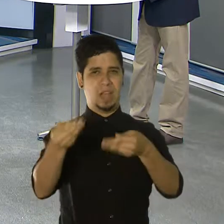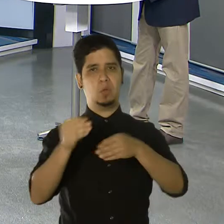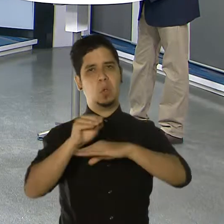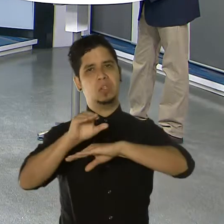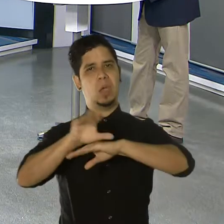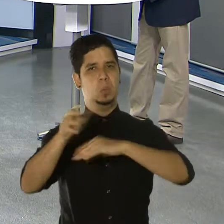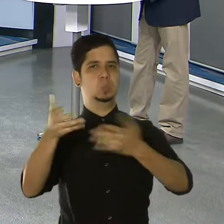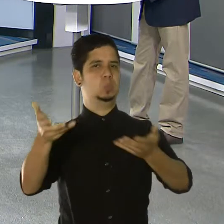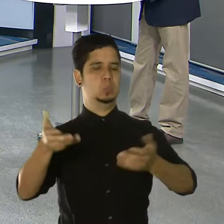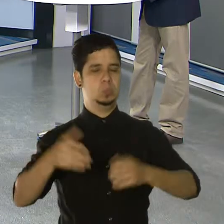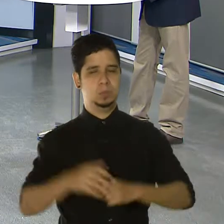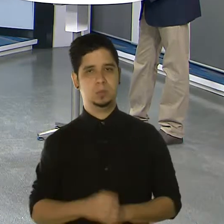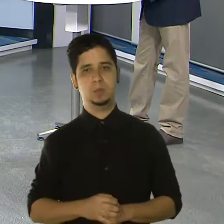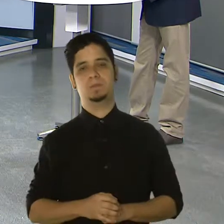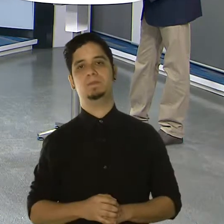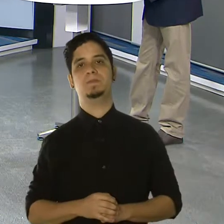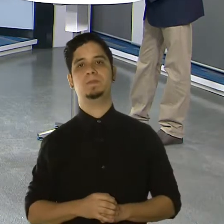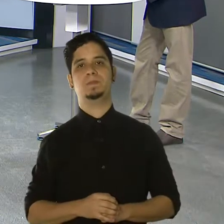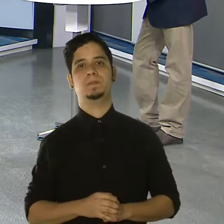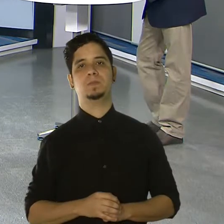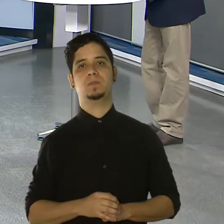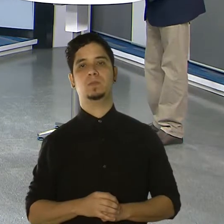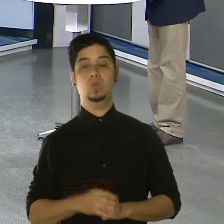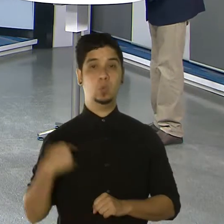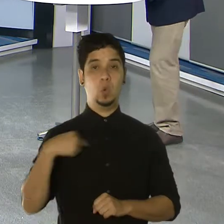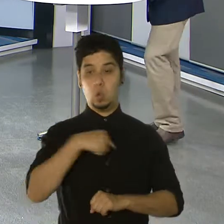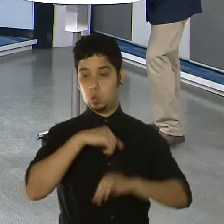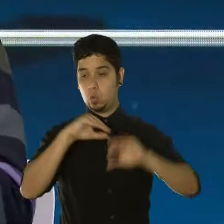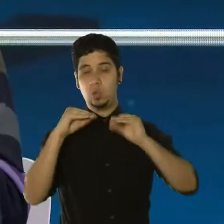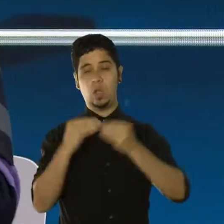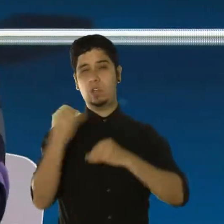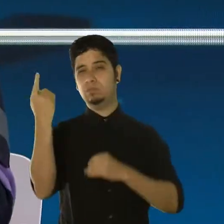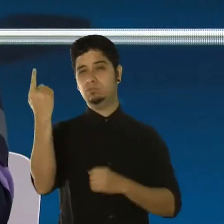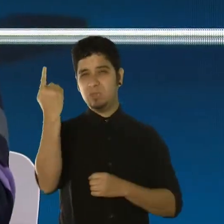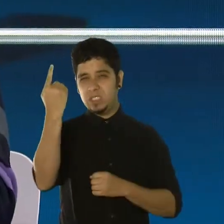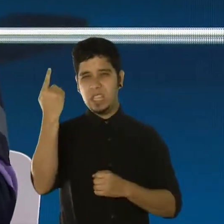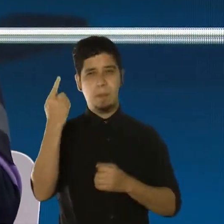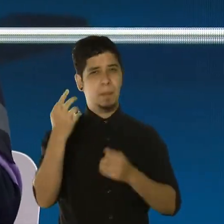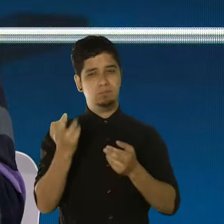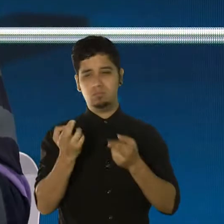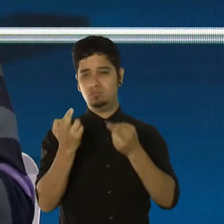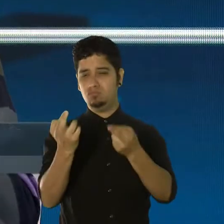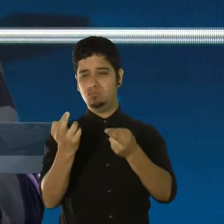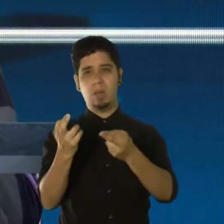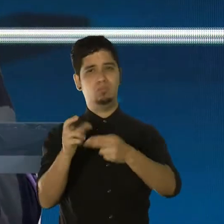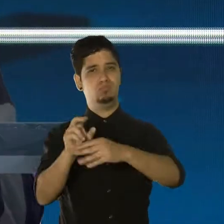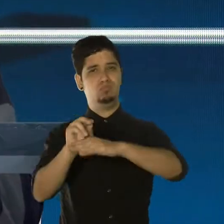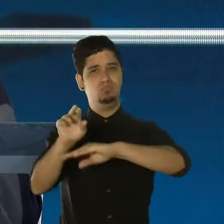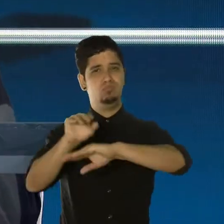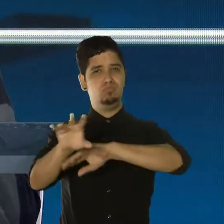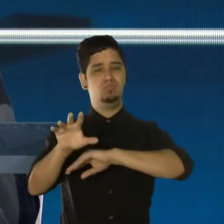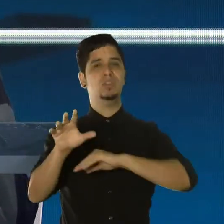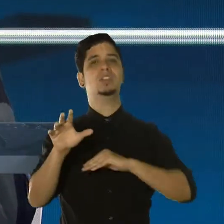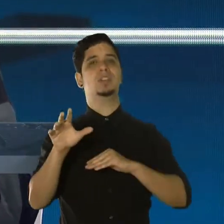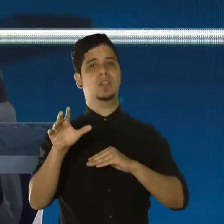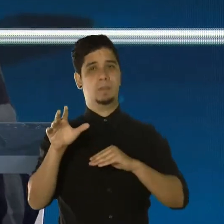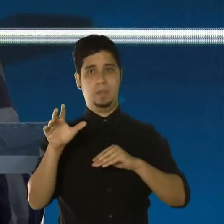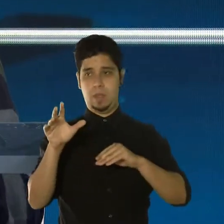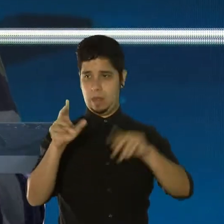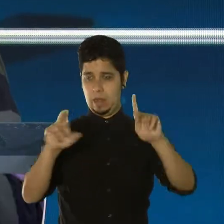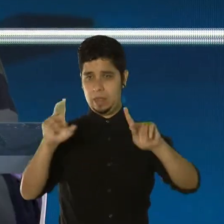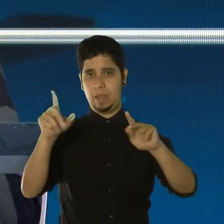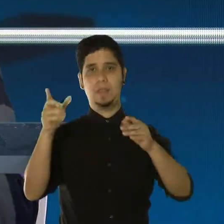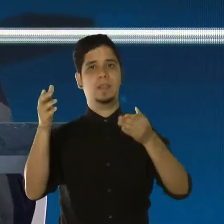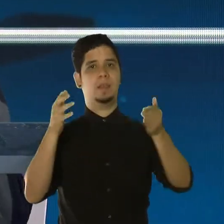Una de las cosas que nosotros como organización hemos estado recomendando y sugiriendo, sobre todo a la Comisión de